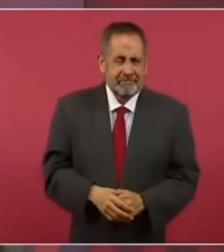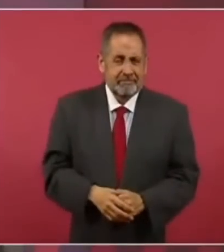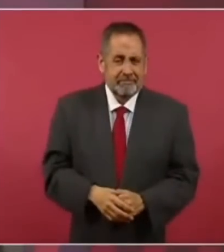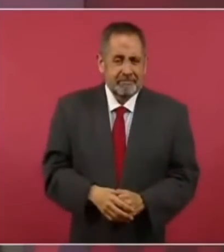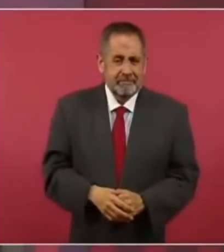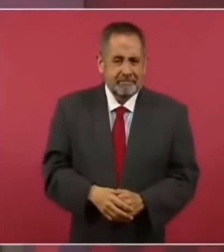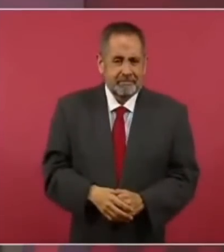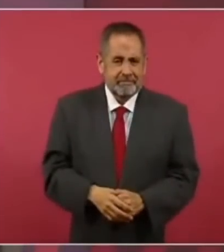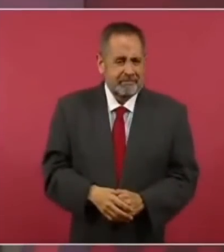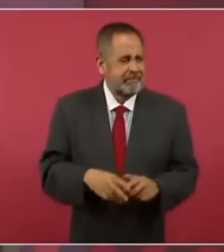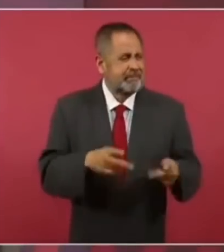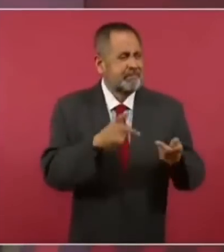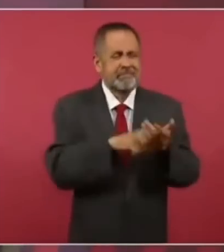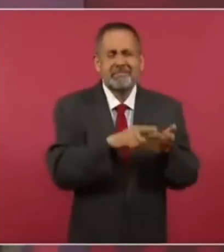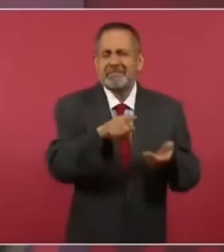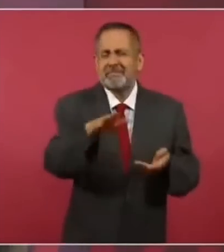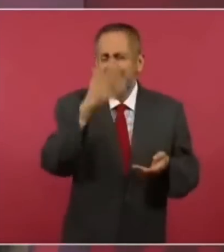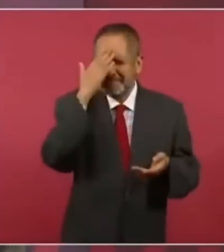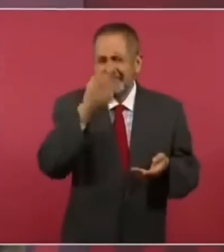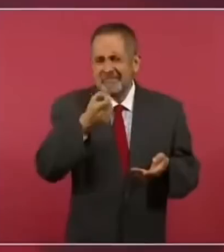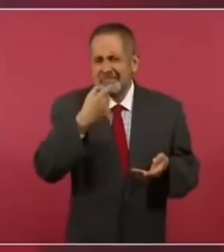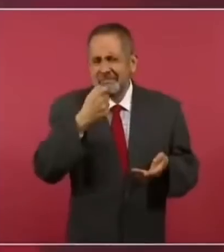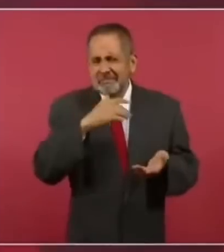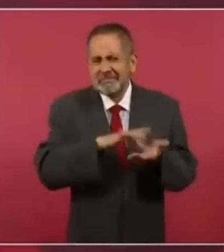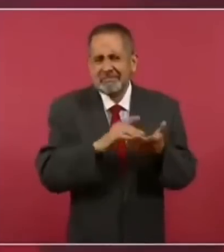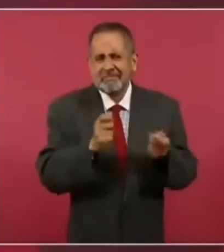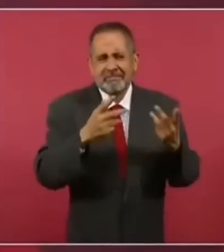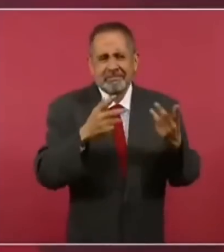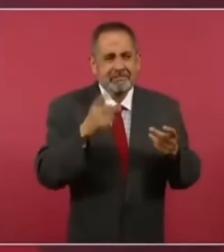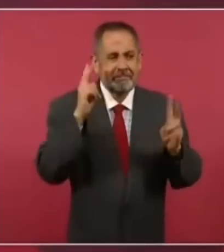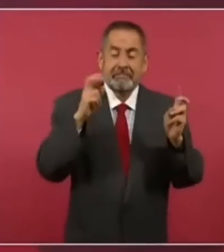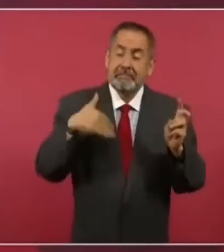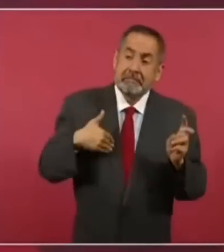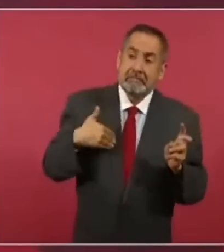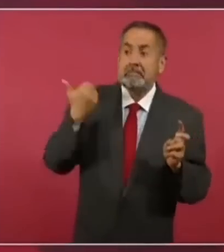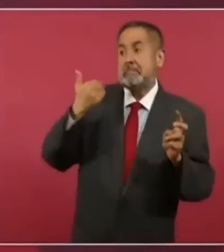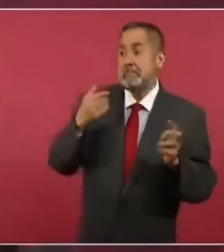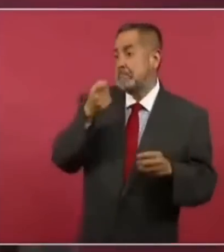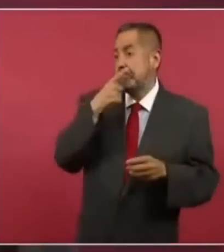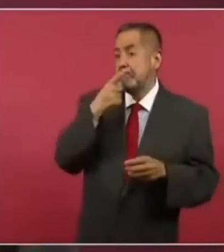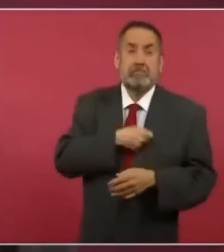de una de esas medicinas milagro.